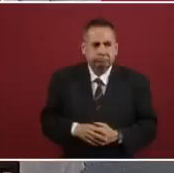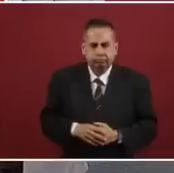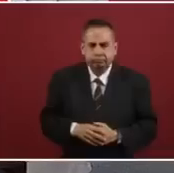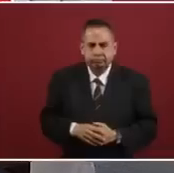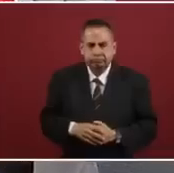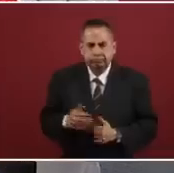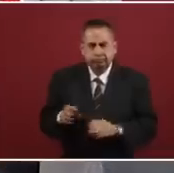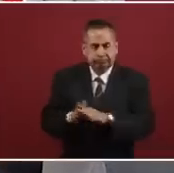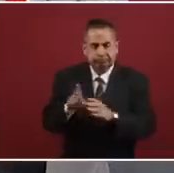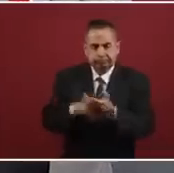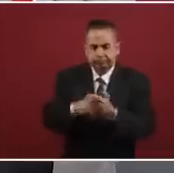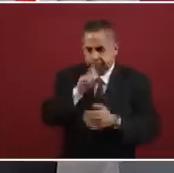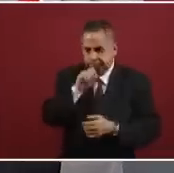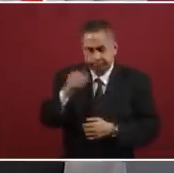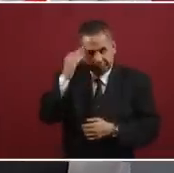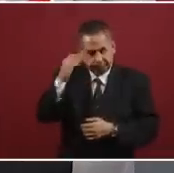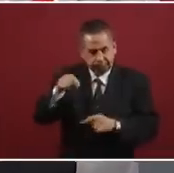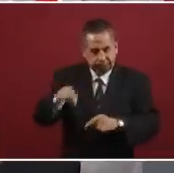y que al mismo tiempo